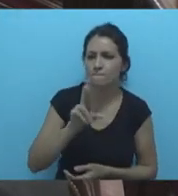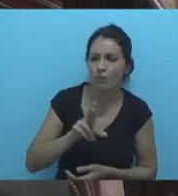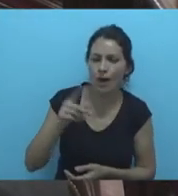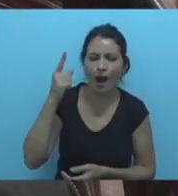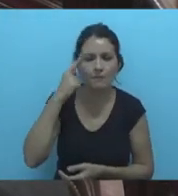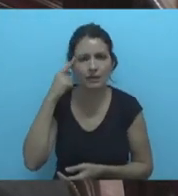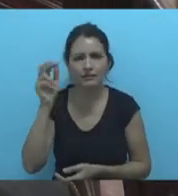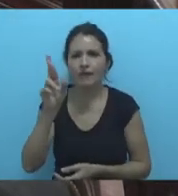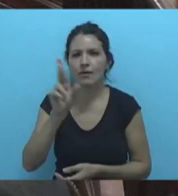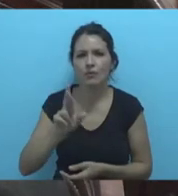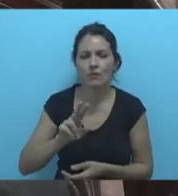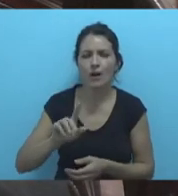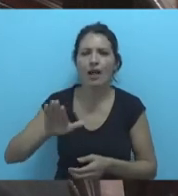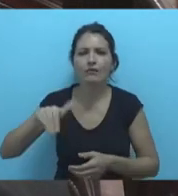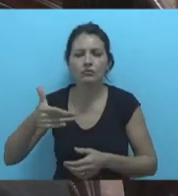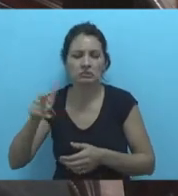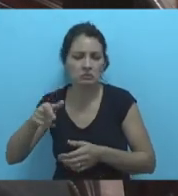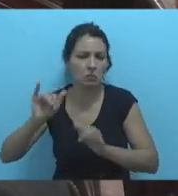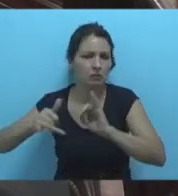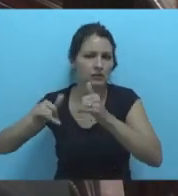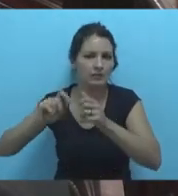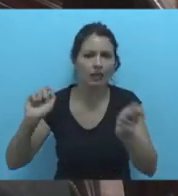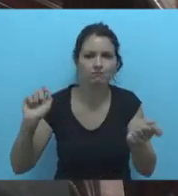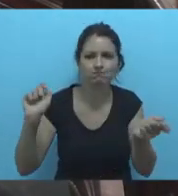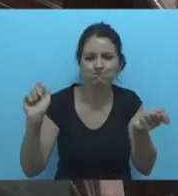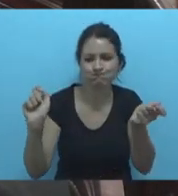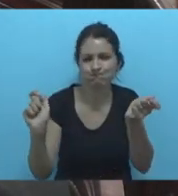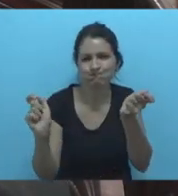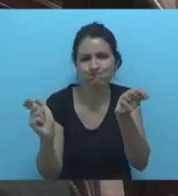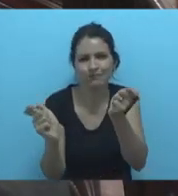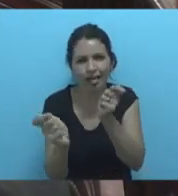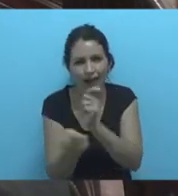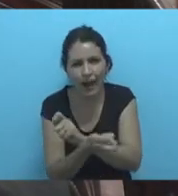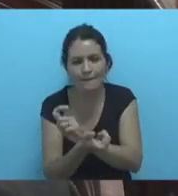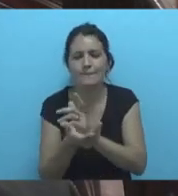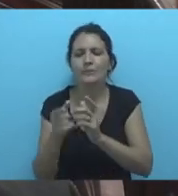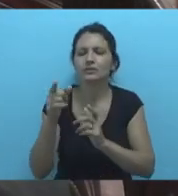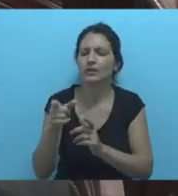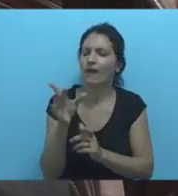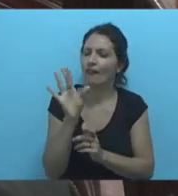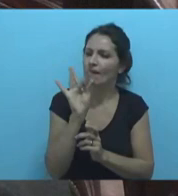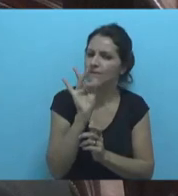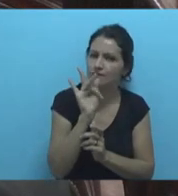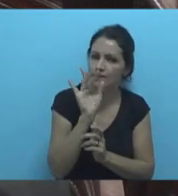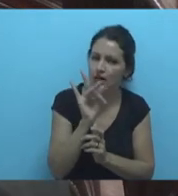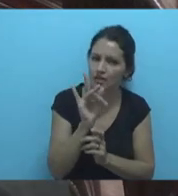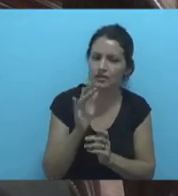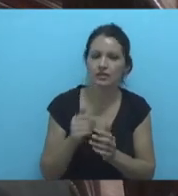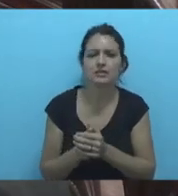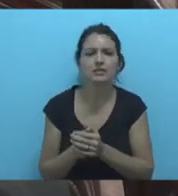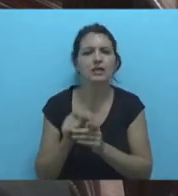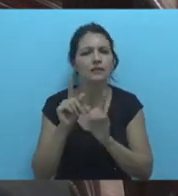manera empezó su transición. Le tocó vivir tiempos muy duros, le tocó sobrevivir la